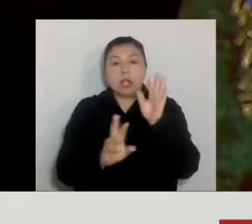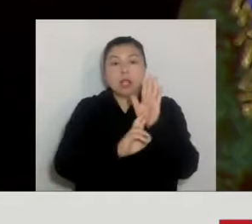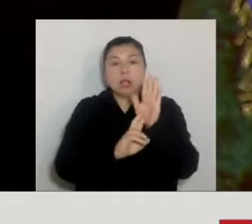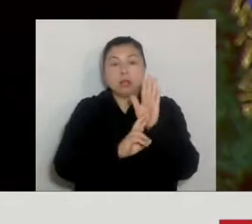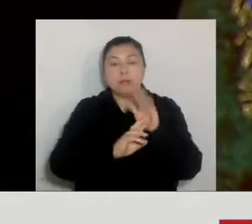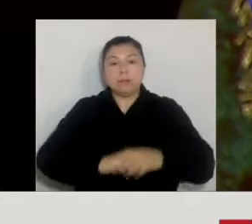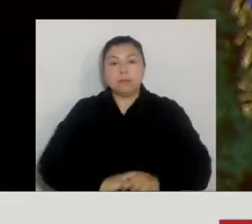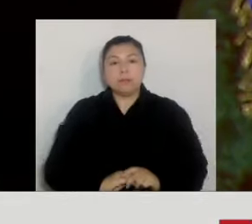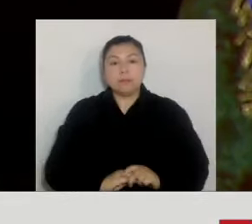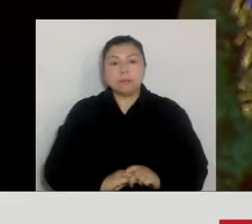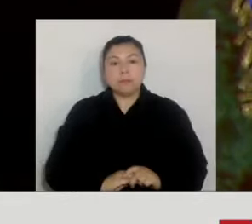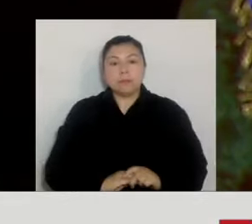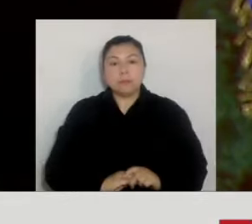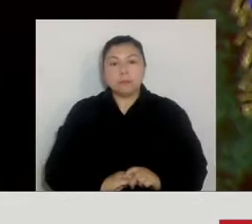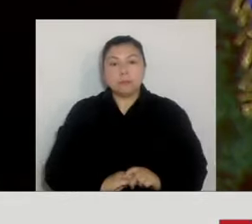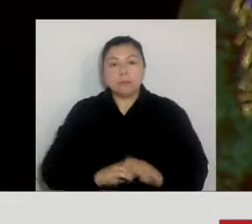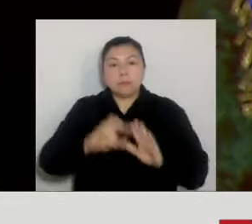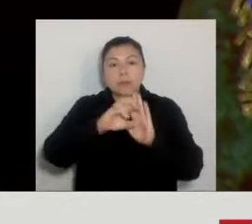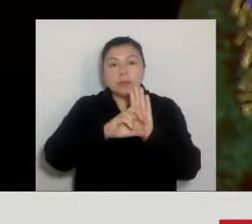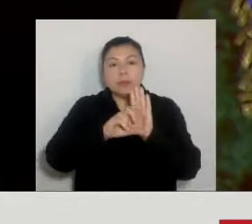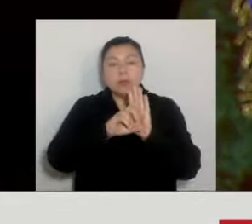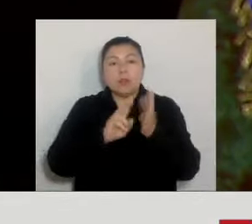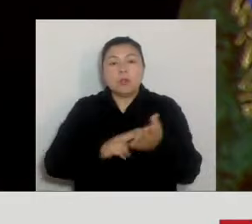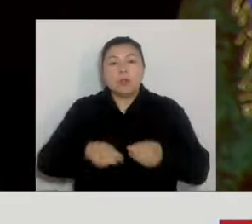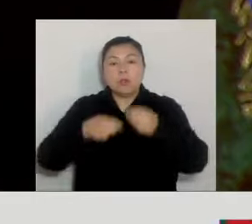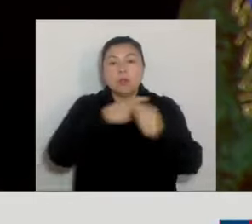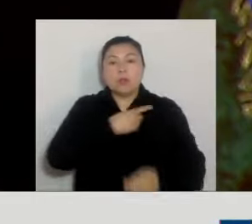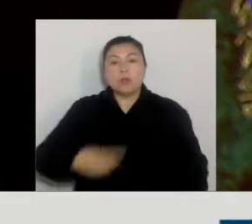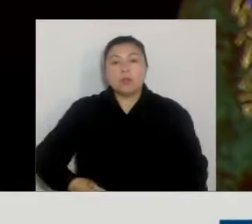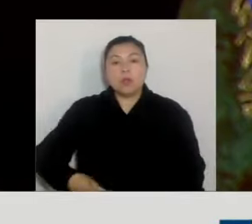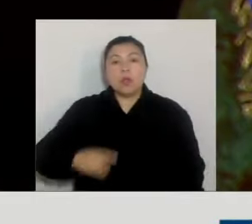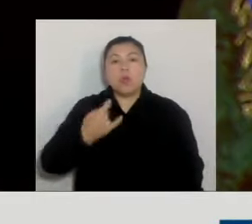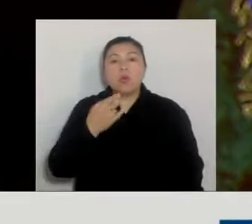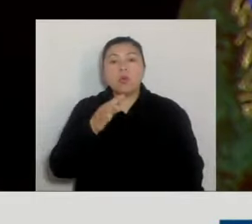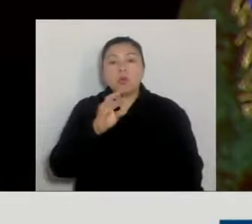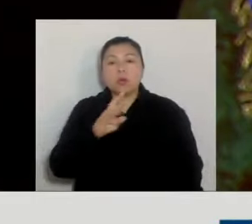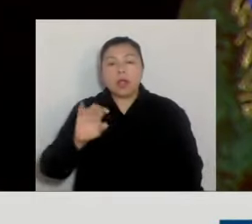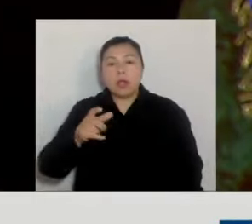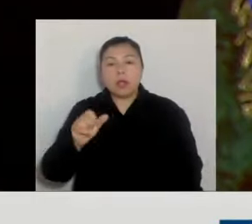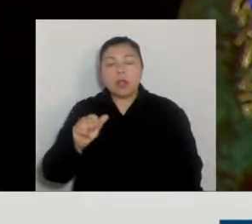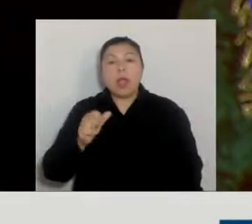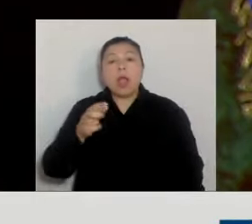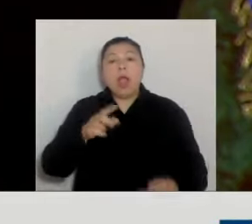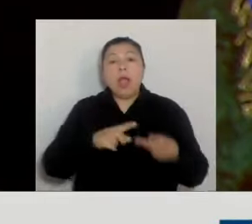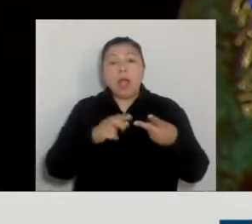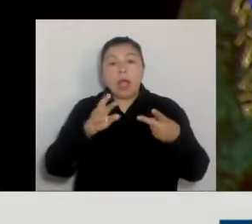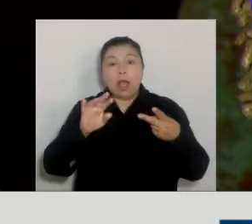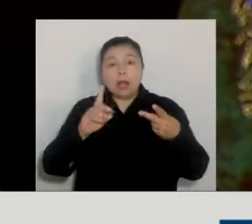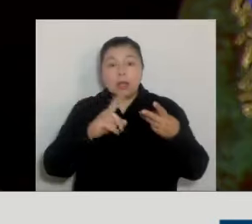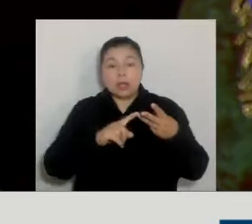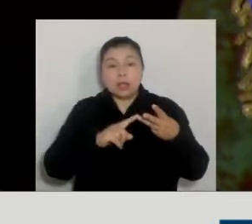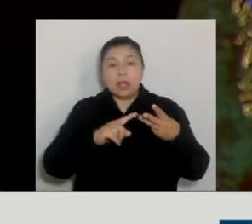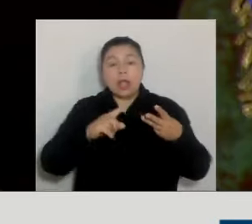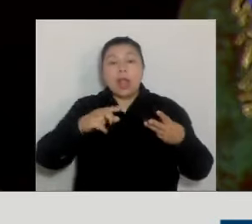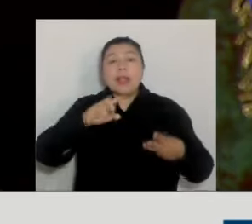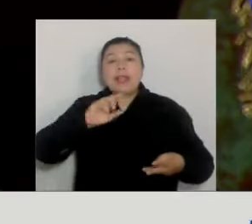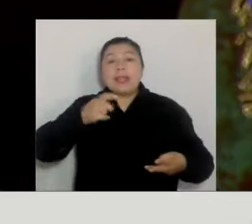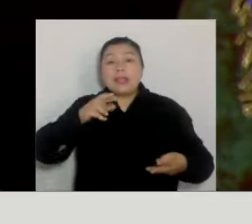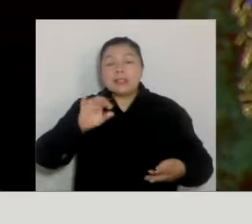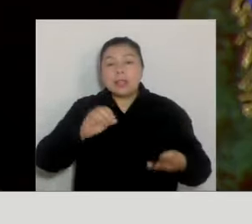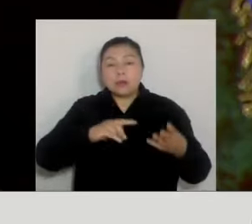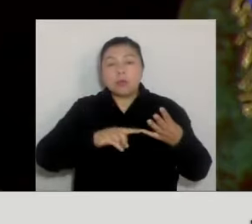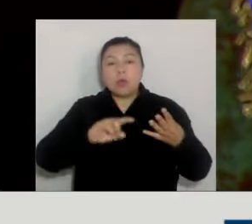reglamento proyecto iniciado moción de los diputados señores undurraga Don Francisco alesandri Guzmán y Ramírez Don Guillermo que